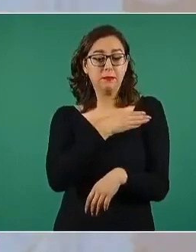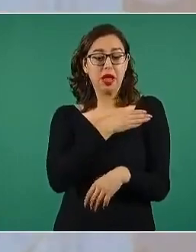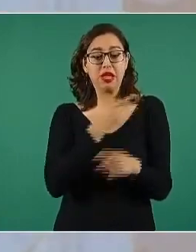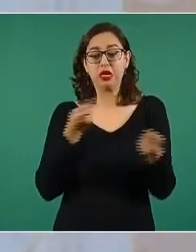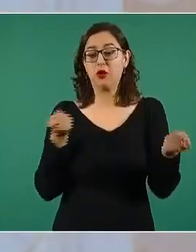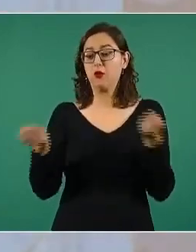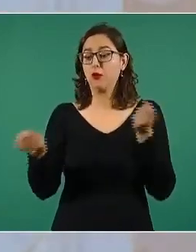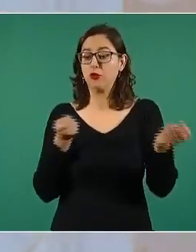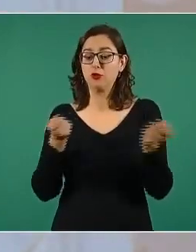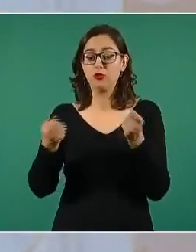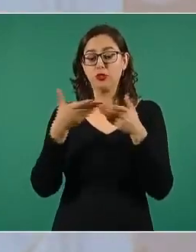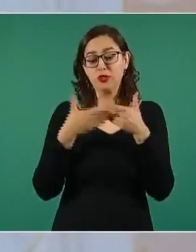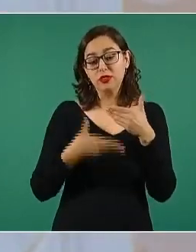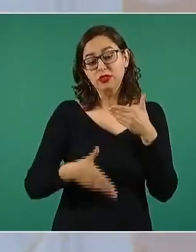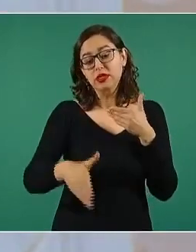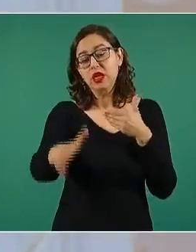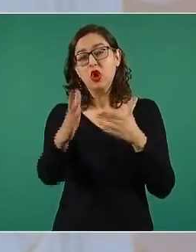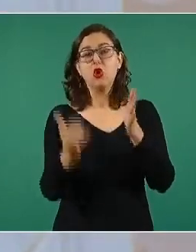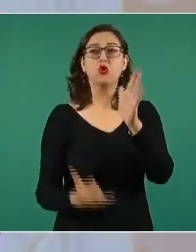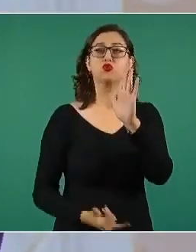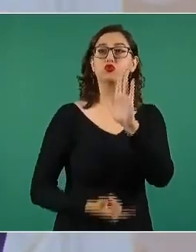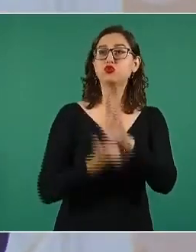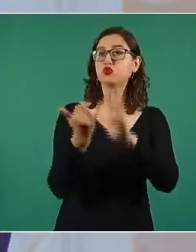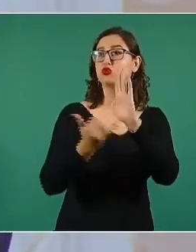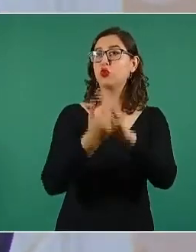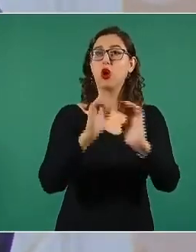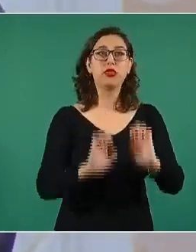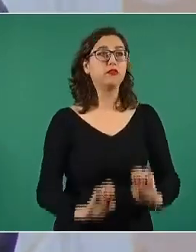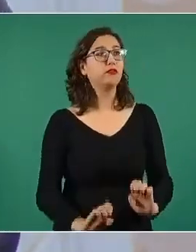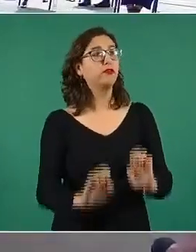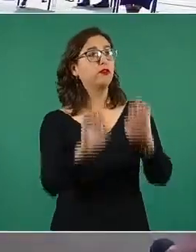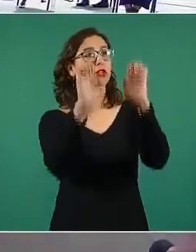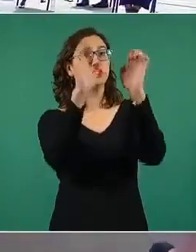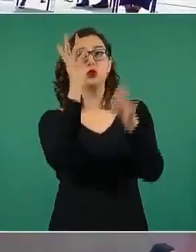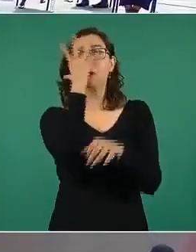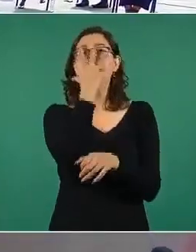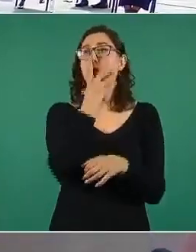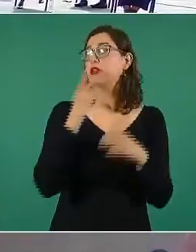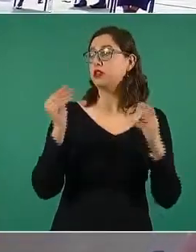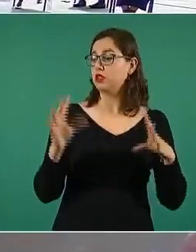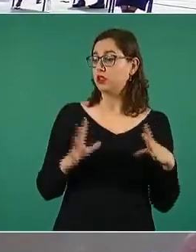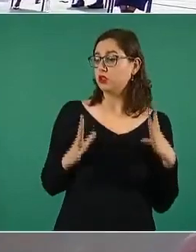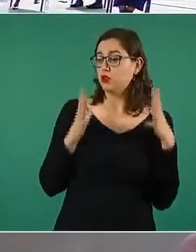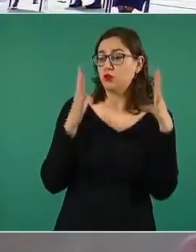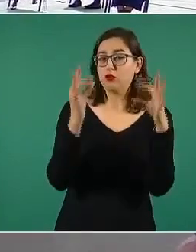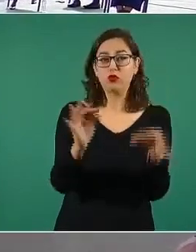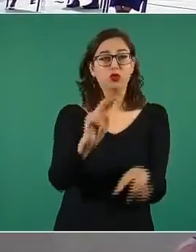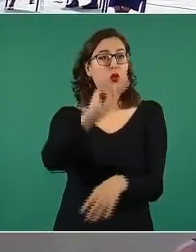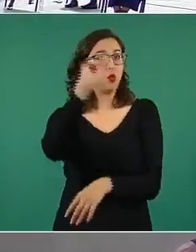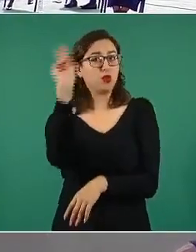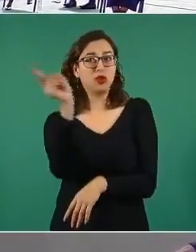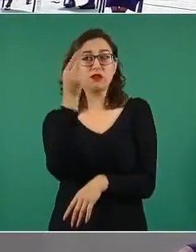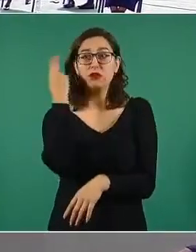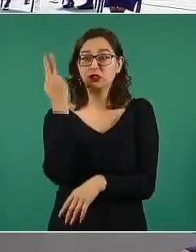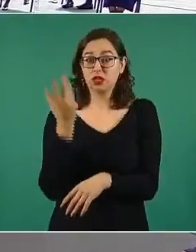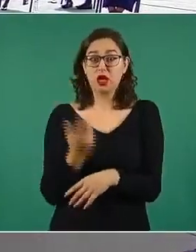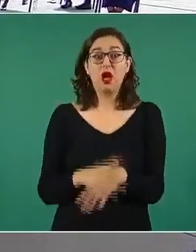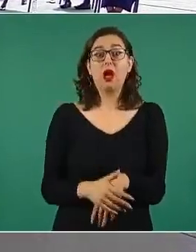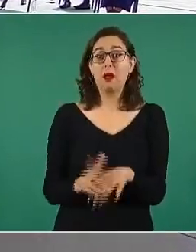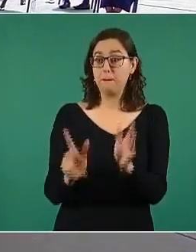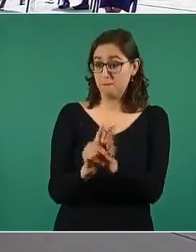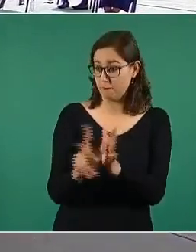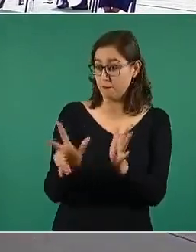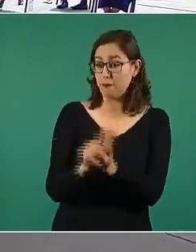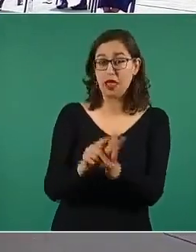palacios y bellos templos, que se creó la universidad y había imprenta